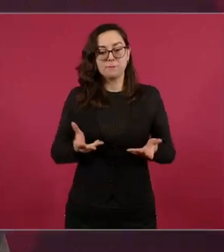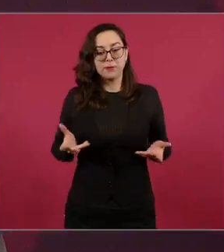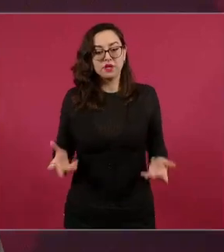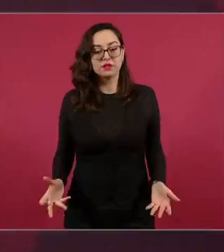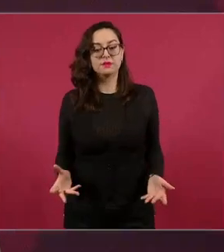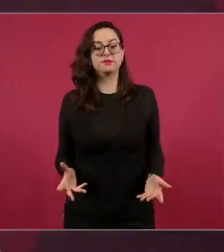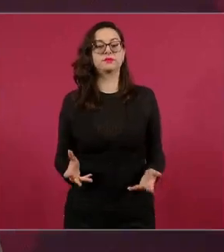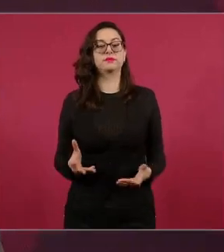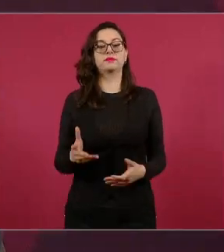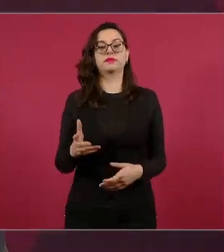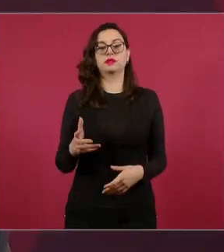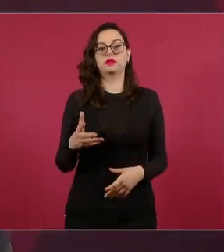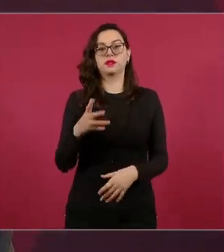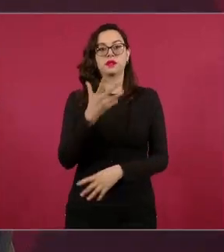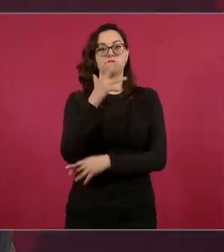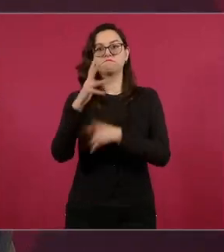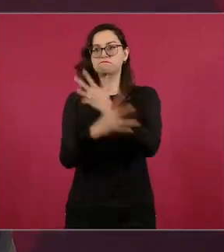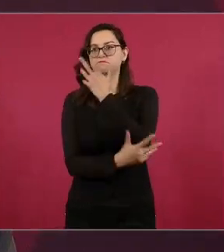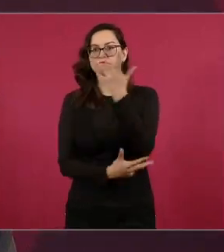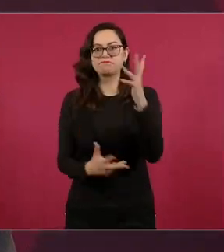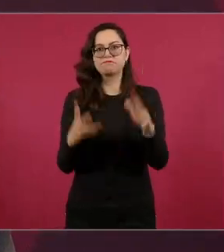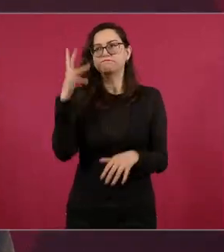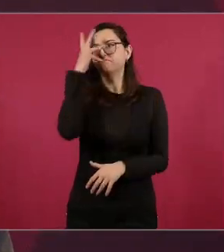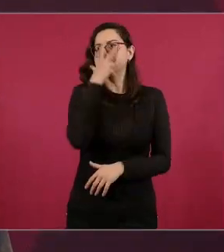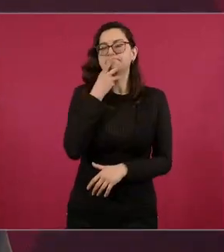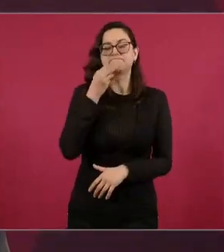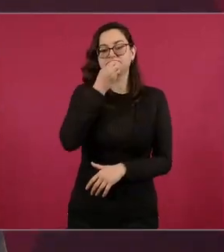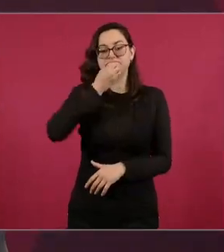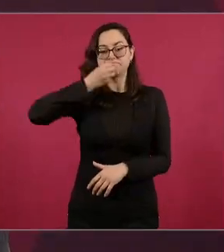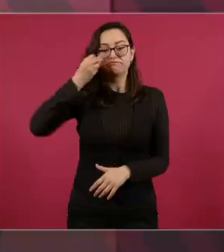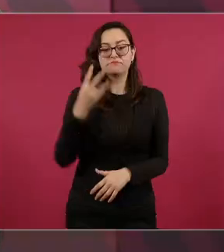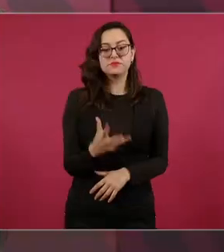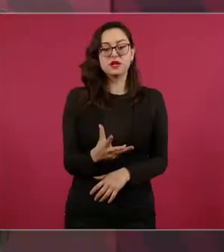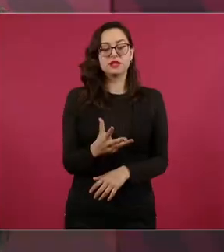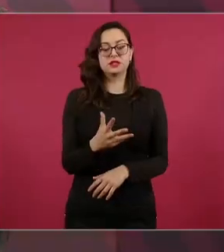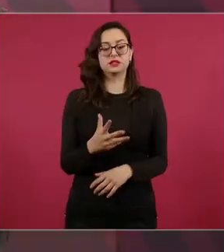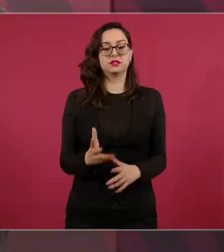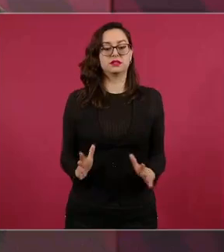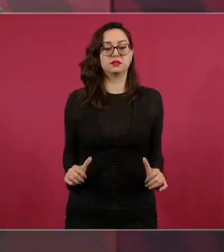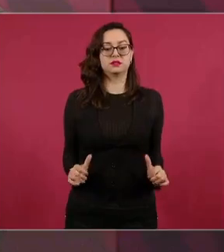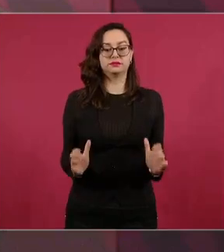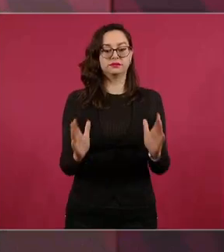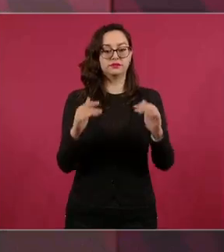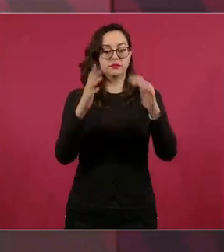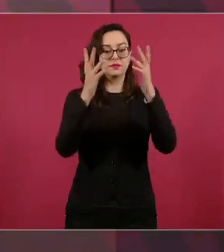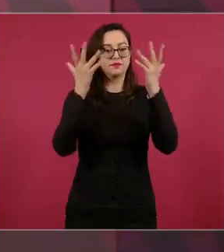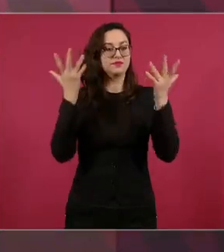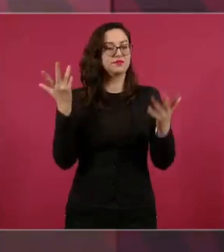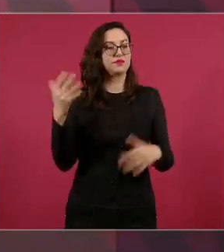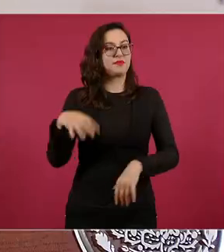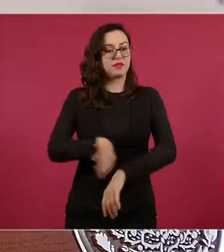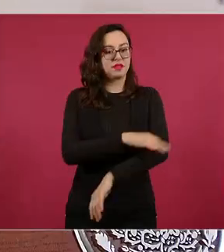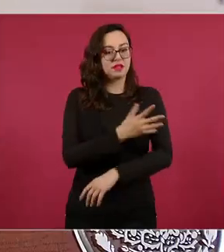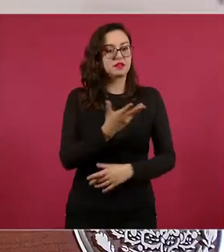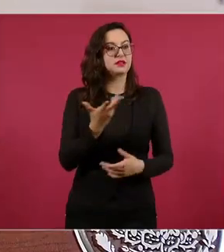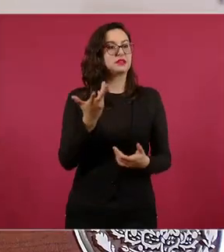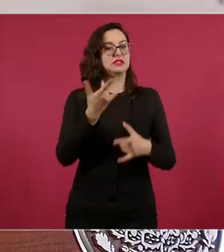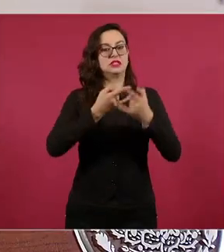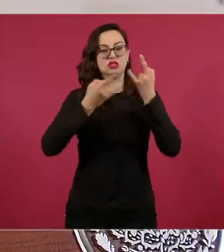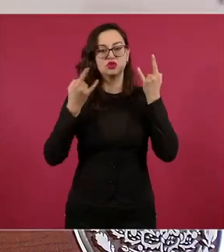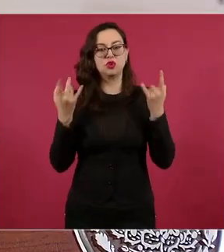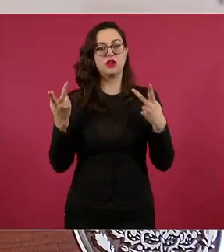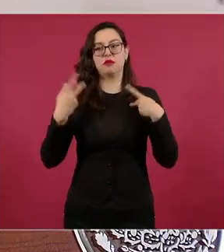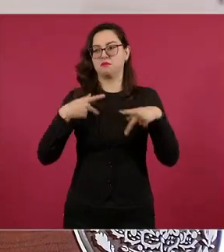sus bellezas naturales su arqueología su historia su